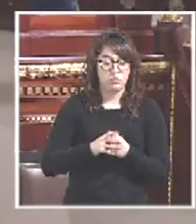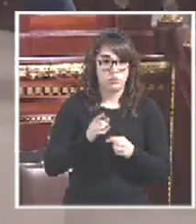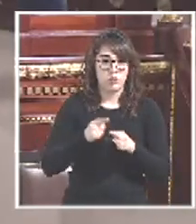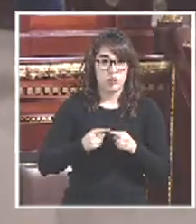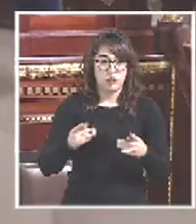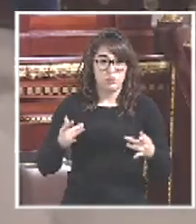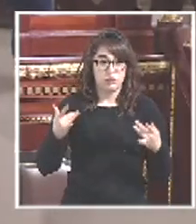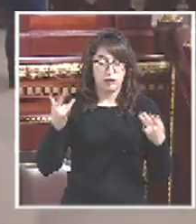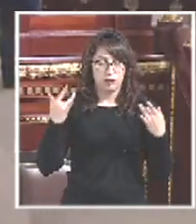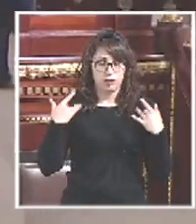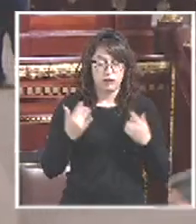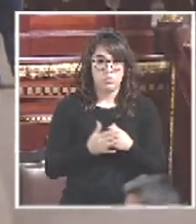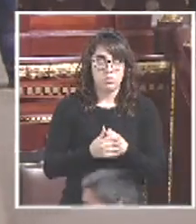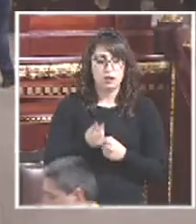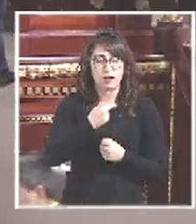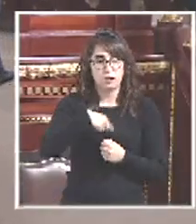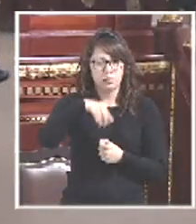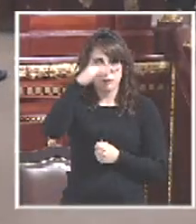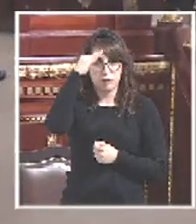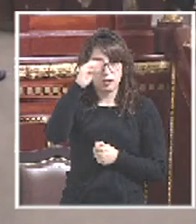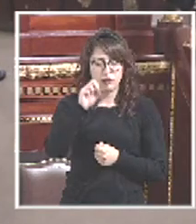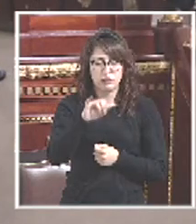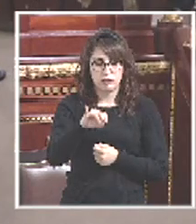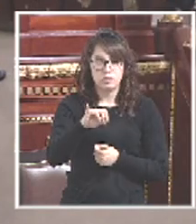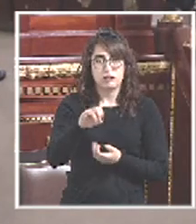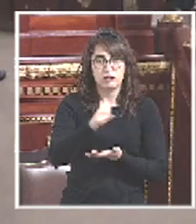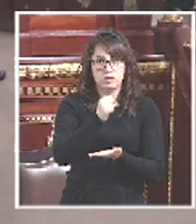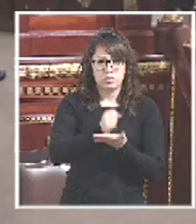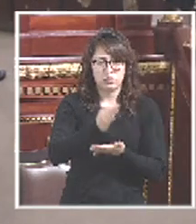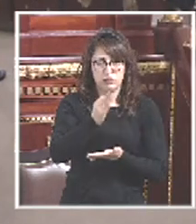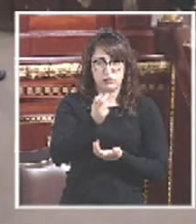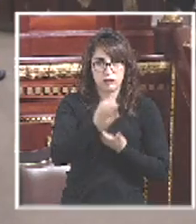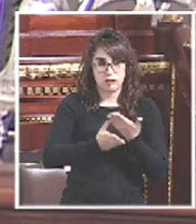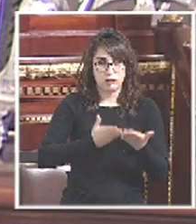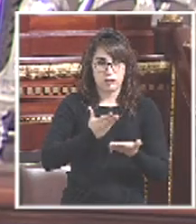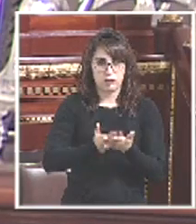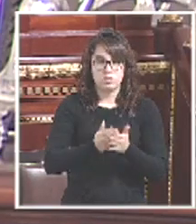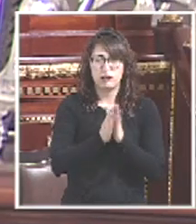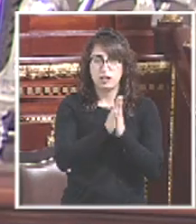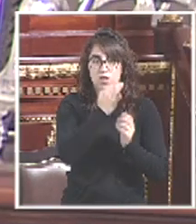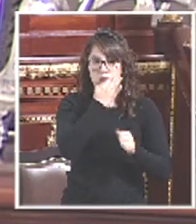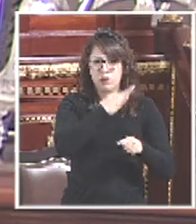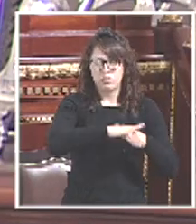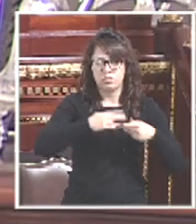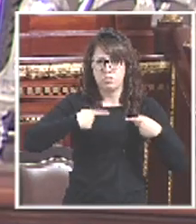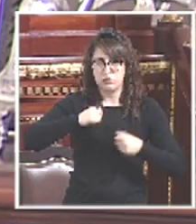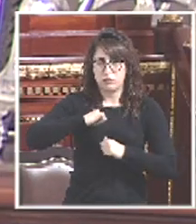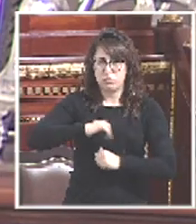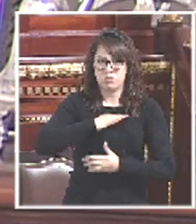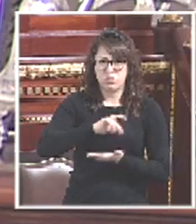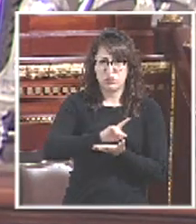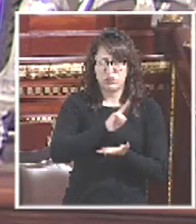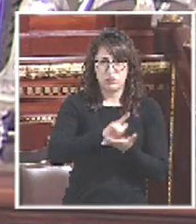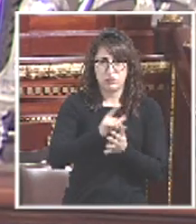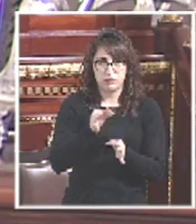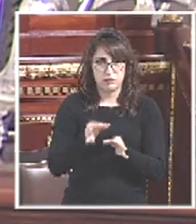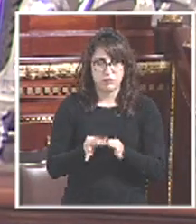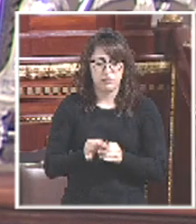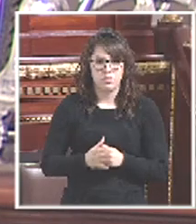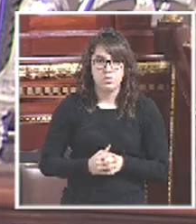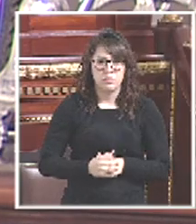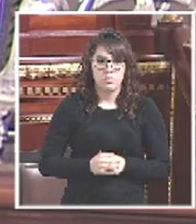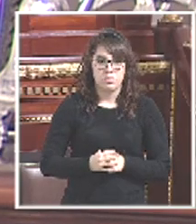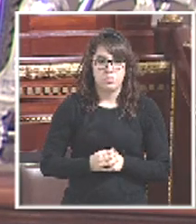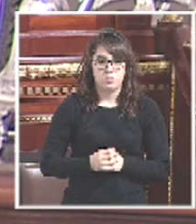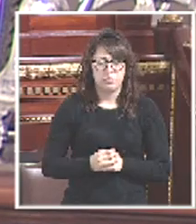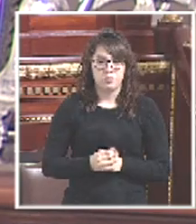abstenciones. Se considera aprobada la propuesta, diputada presidenta. Remítase a las autoridades correspondientes para los efectos legales a que haya lugar.